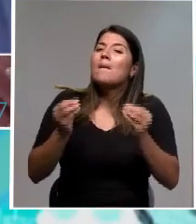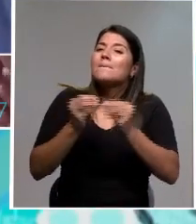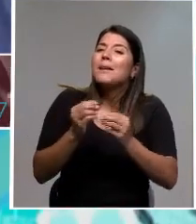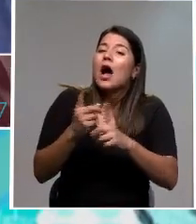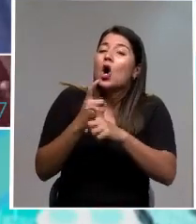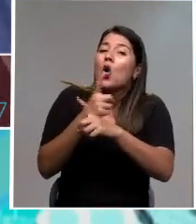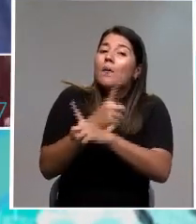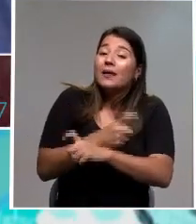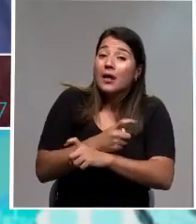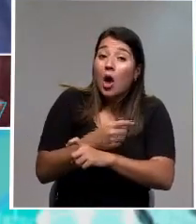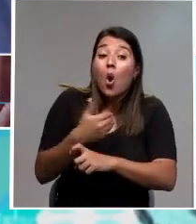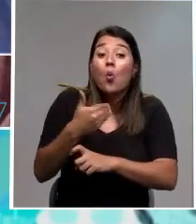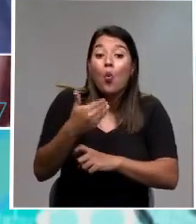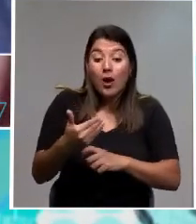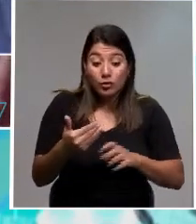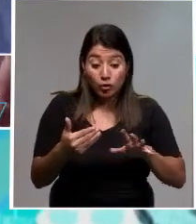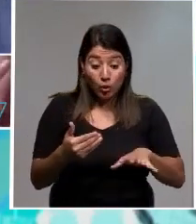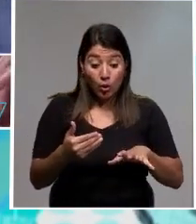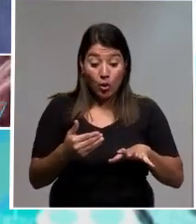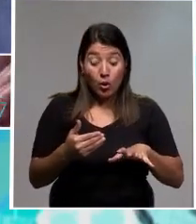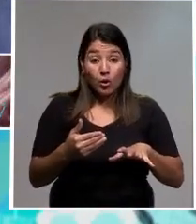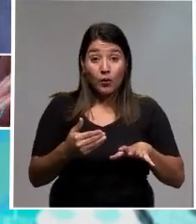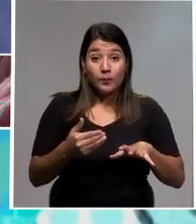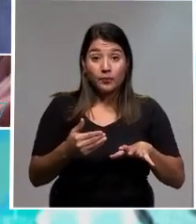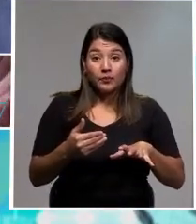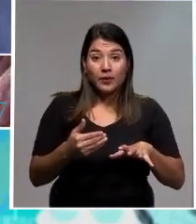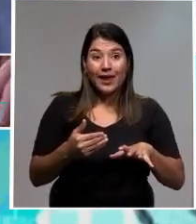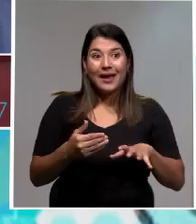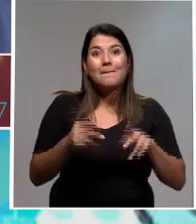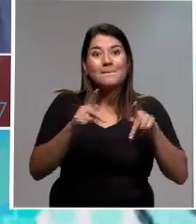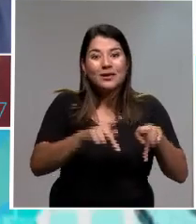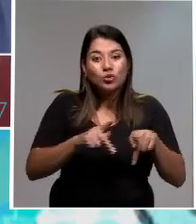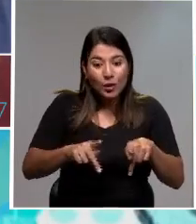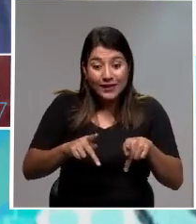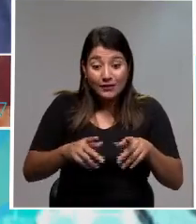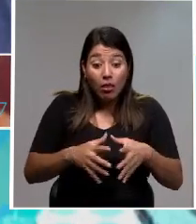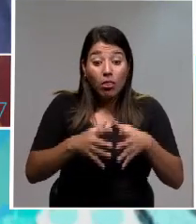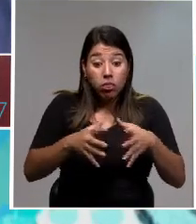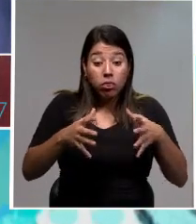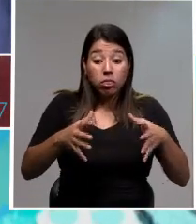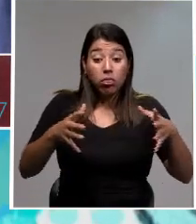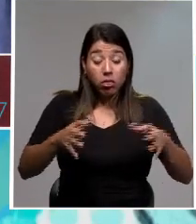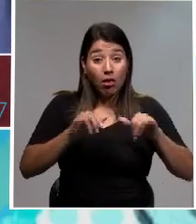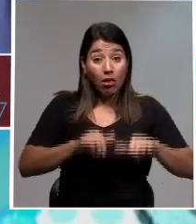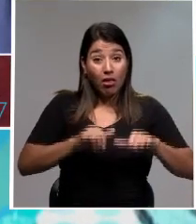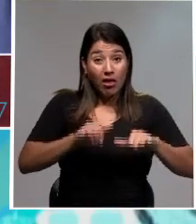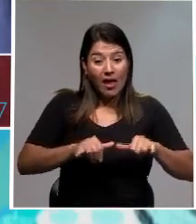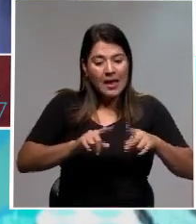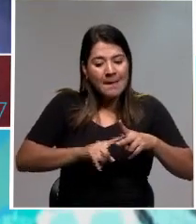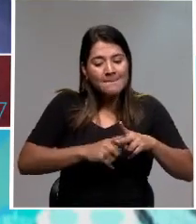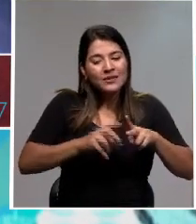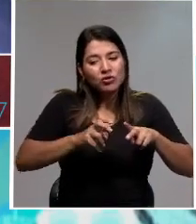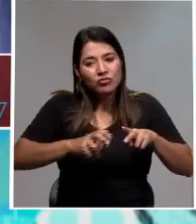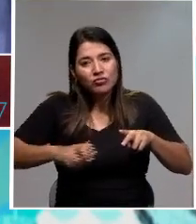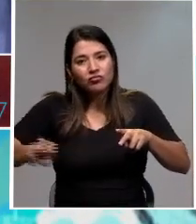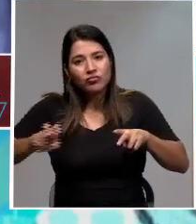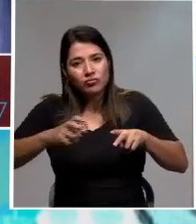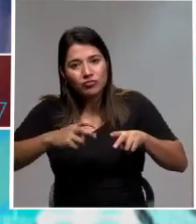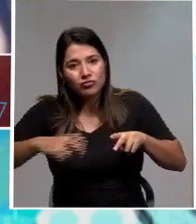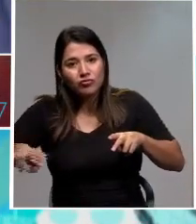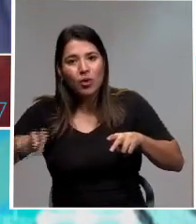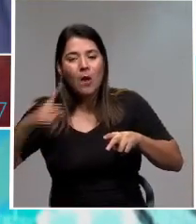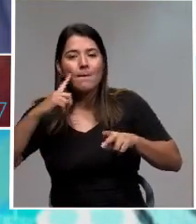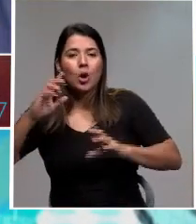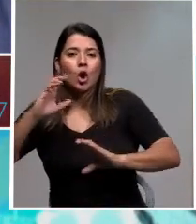zonas geográficas por temas militares, por temas comerciales, y entonces nos empezamos